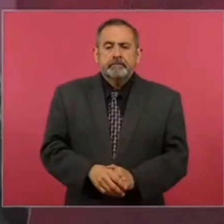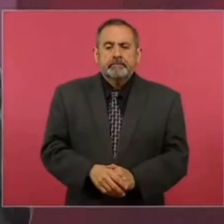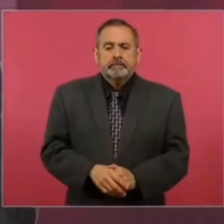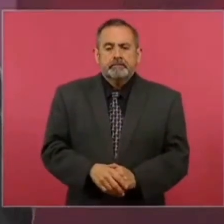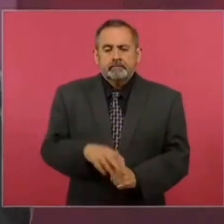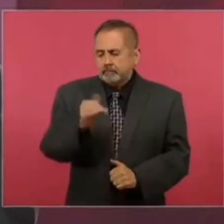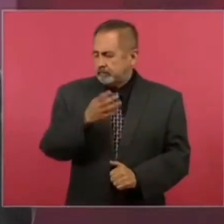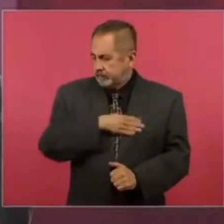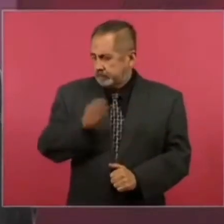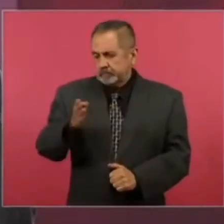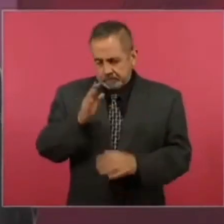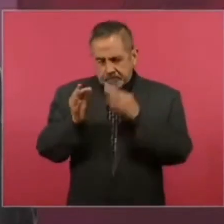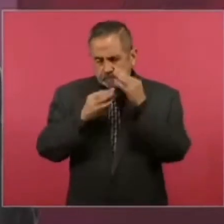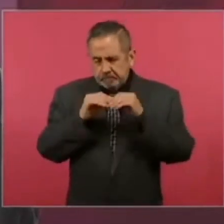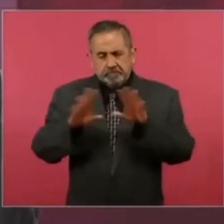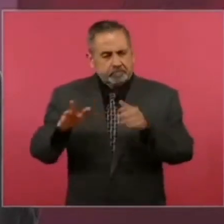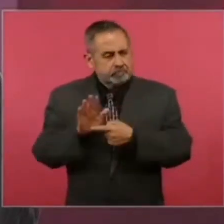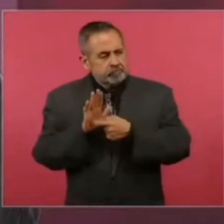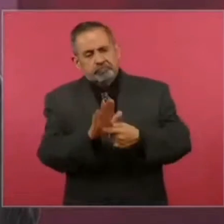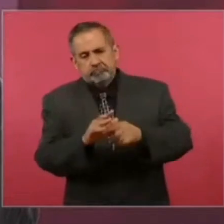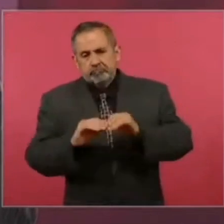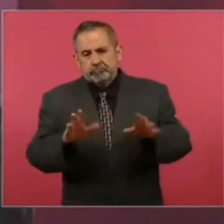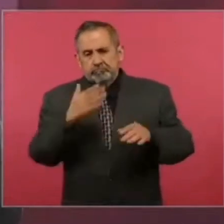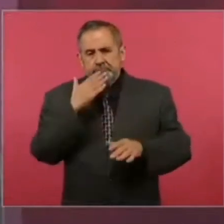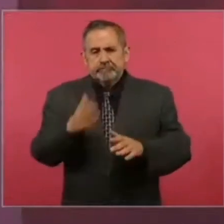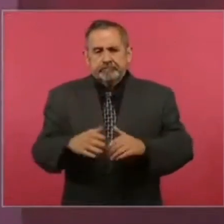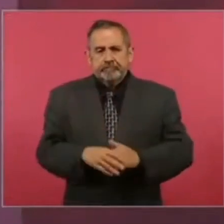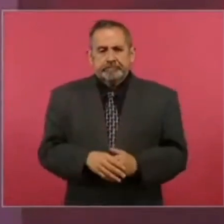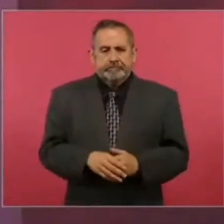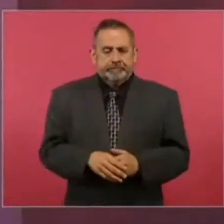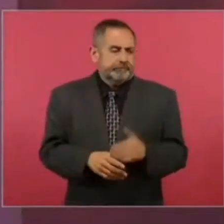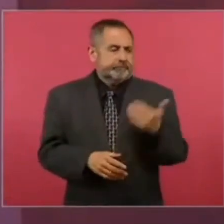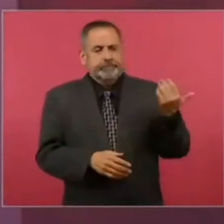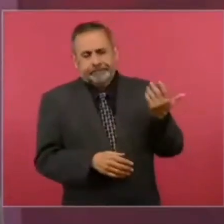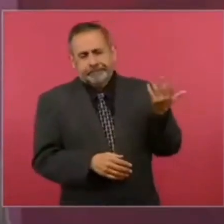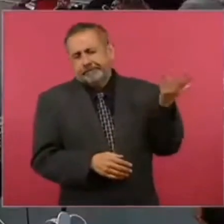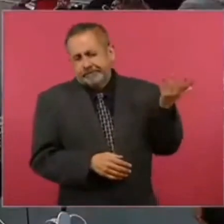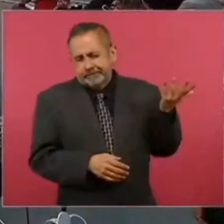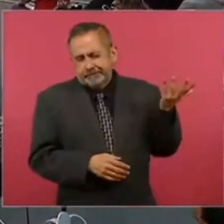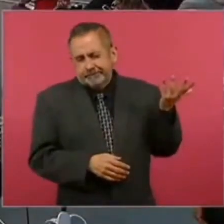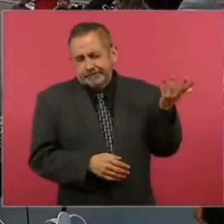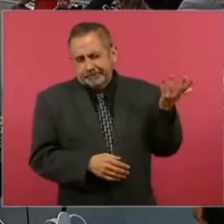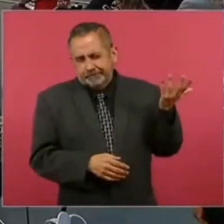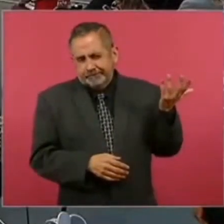sacaron. Sí, qué bueno que lo sacaron. Sí, y que, pero esto es